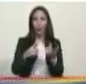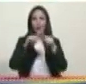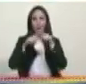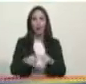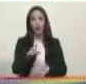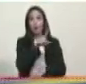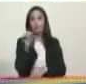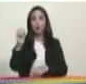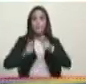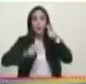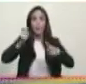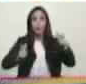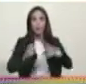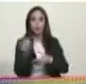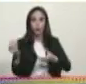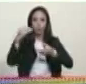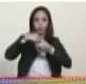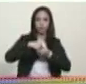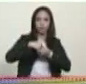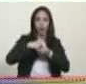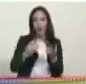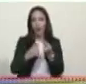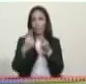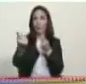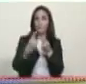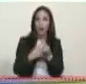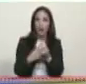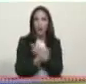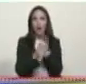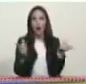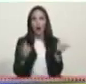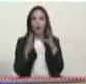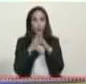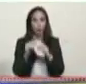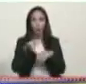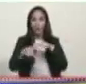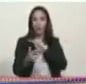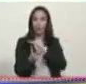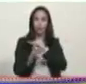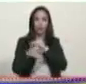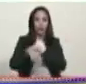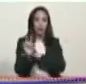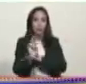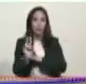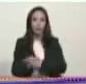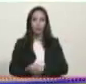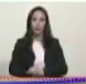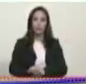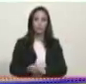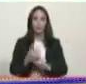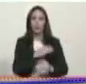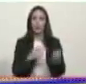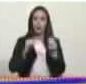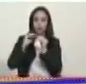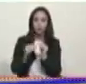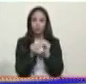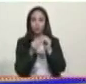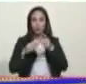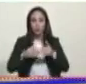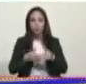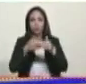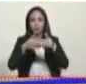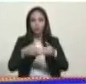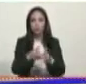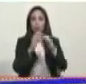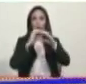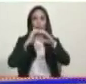100 pasajeros en cada uno de los viajes, y la estamos haciendo con tecnología venezolana, construyendo nuestros barcos de